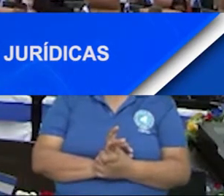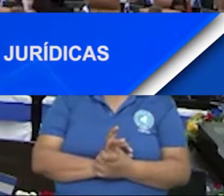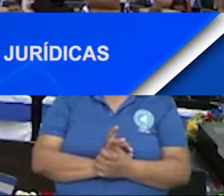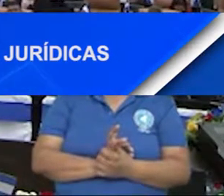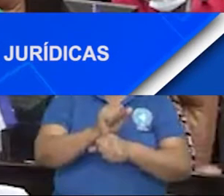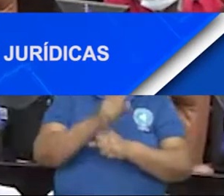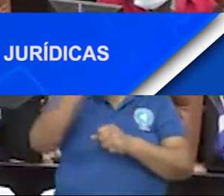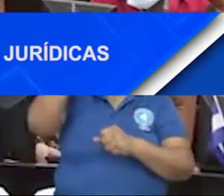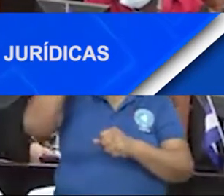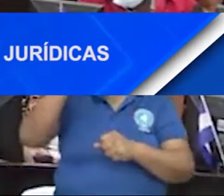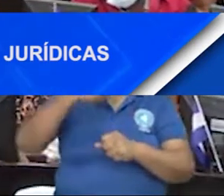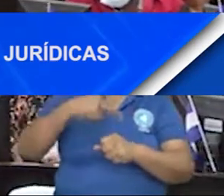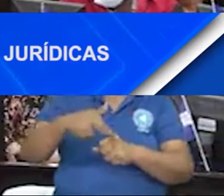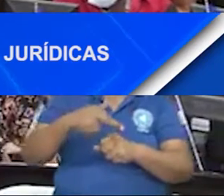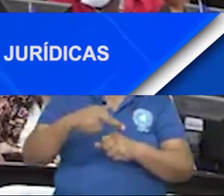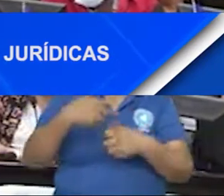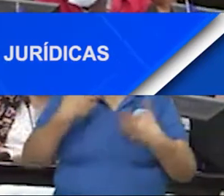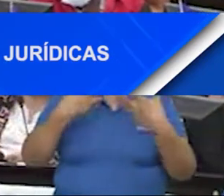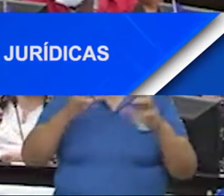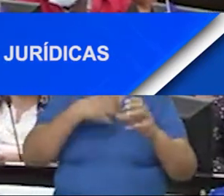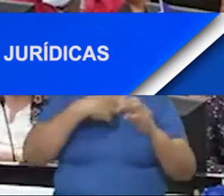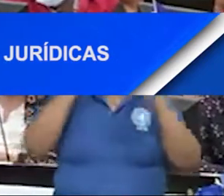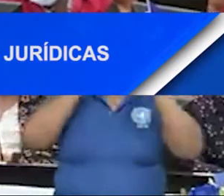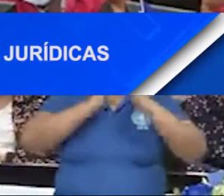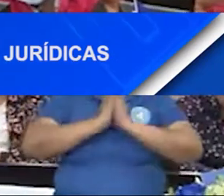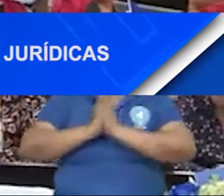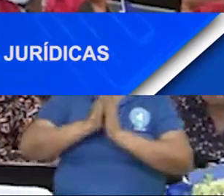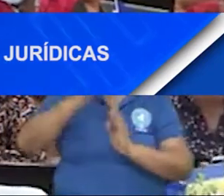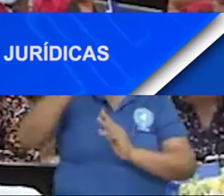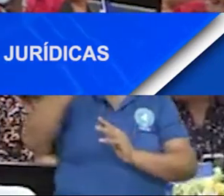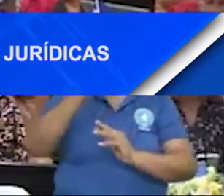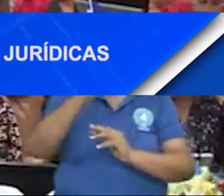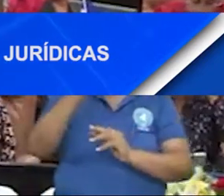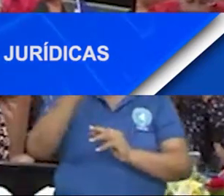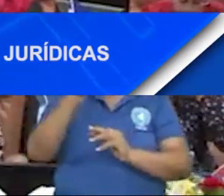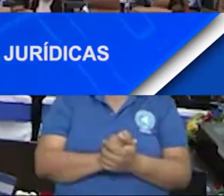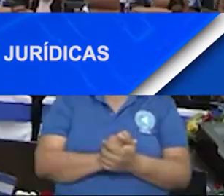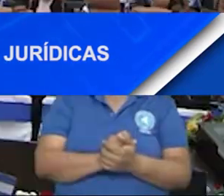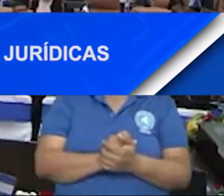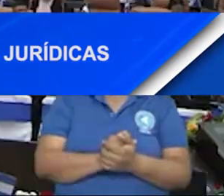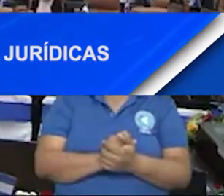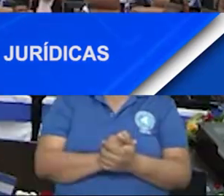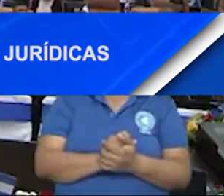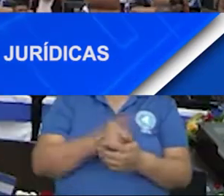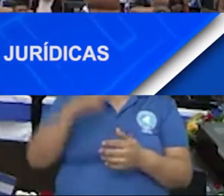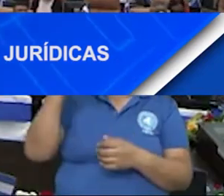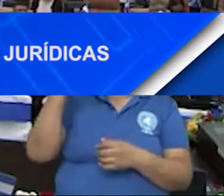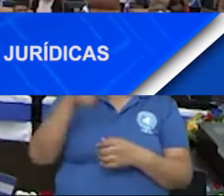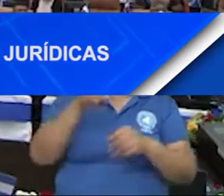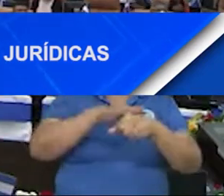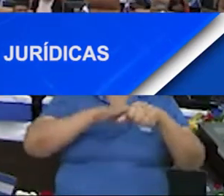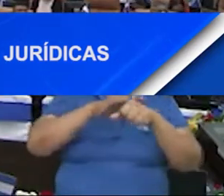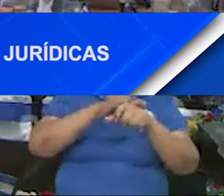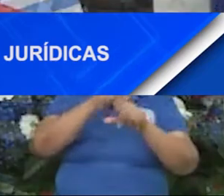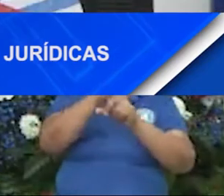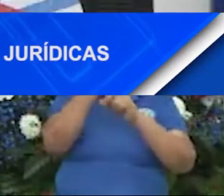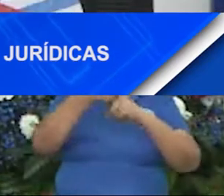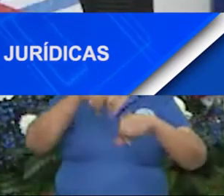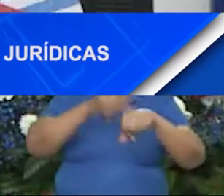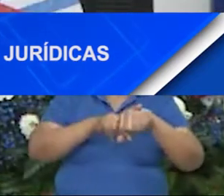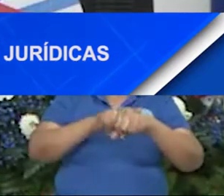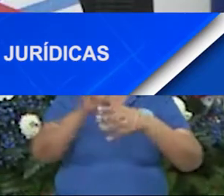violaron el marco jurídico que regulan las organizaciones sin fines de lucro. Cancélase la personalidad